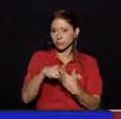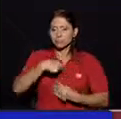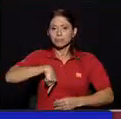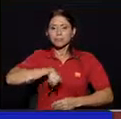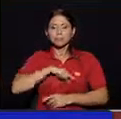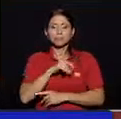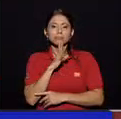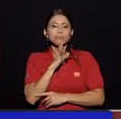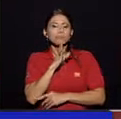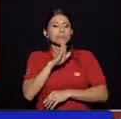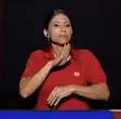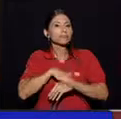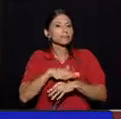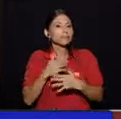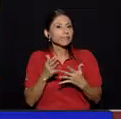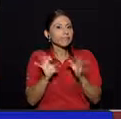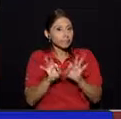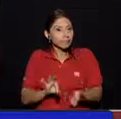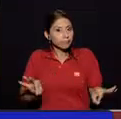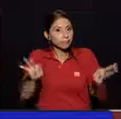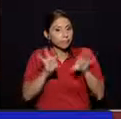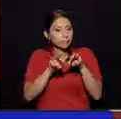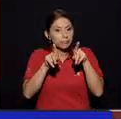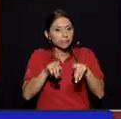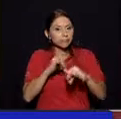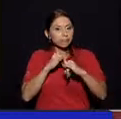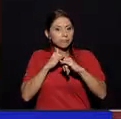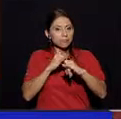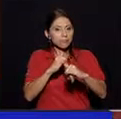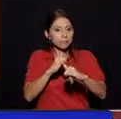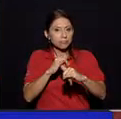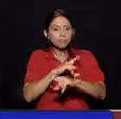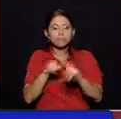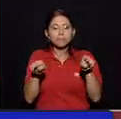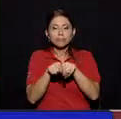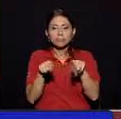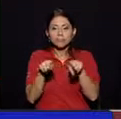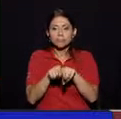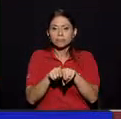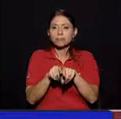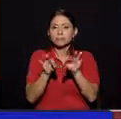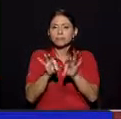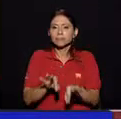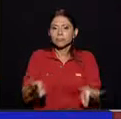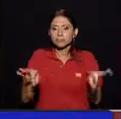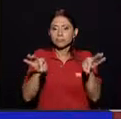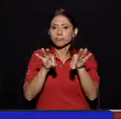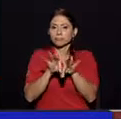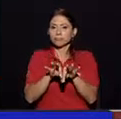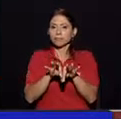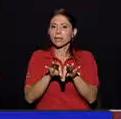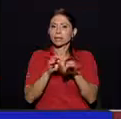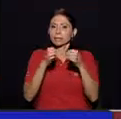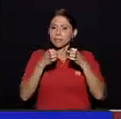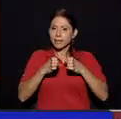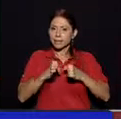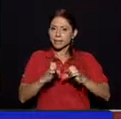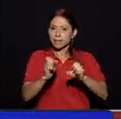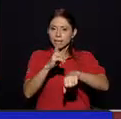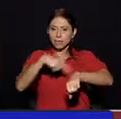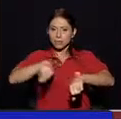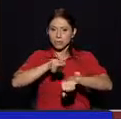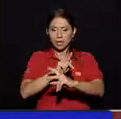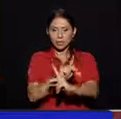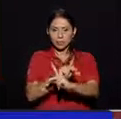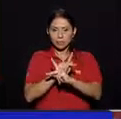como debieran. Y sobre este tema también se refirieron dos personas consultadas por Una Mirada. La primera de ellas es Adriana Guevara, de la